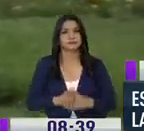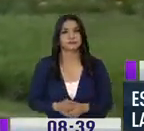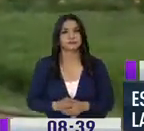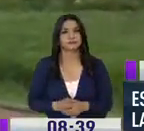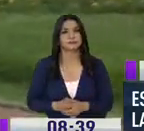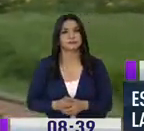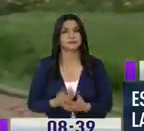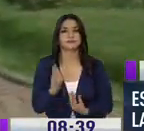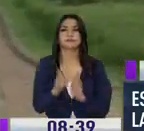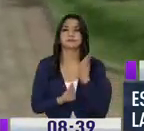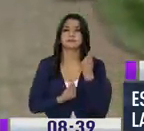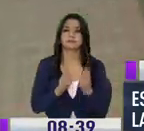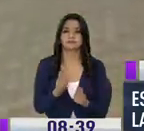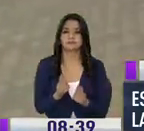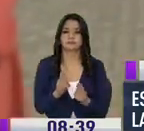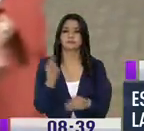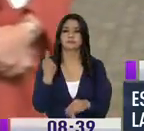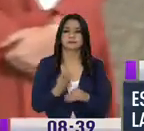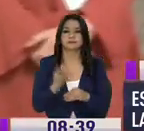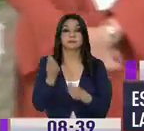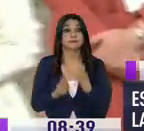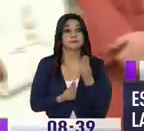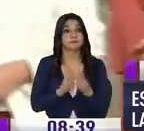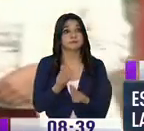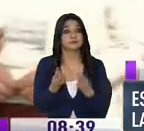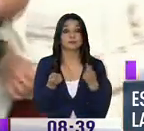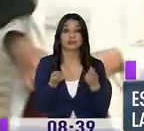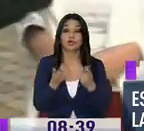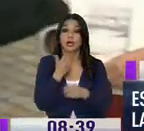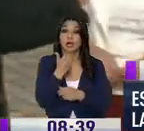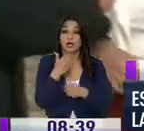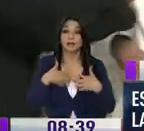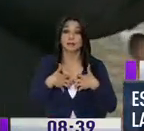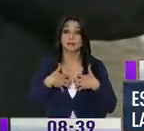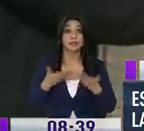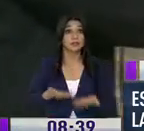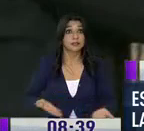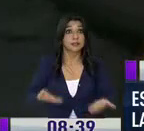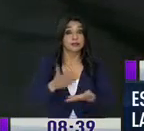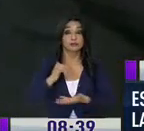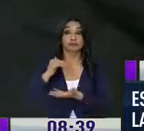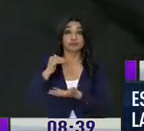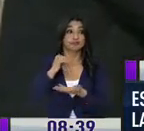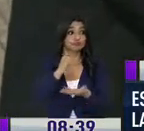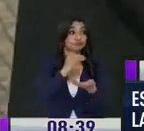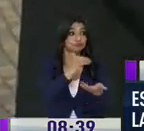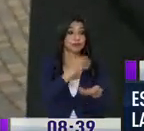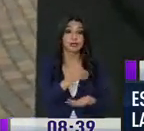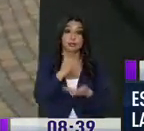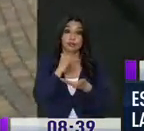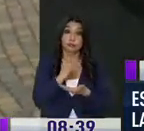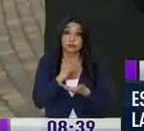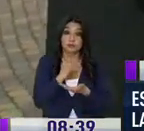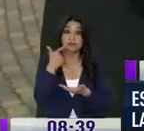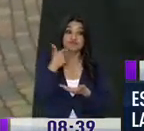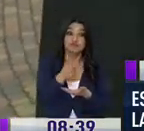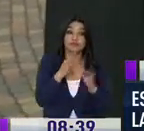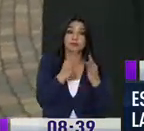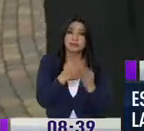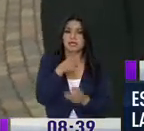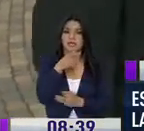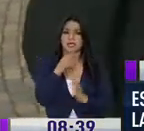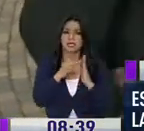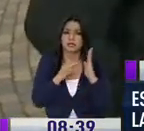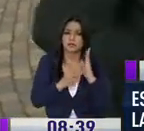van a hacer ustedes específicamente? ¿Van a controlar a los animalitos que se van a adoptar ese día? ¿Qué nomás